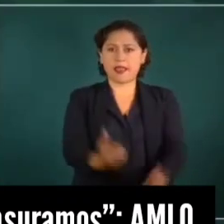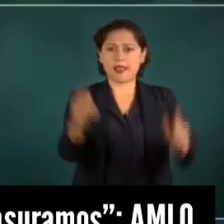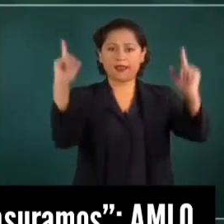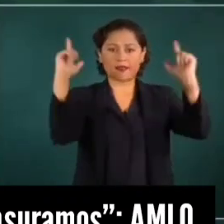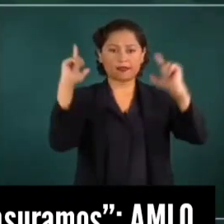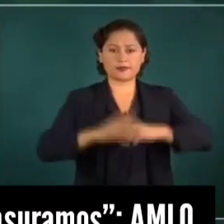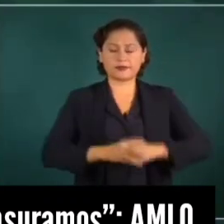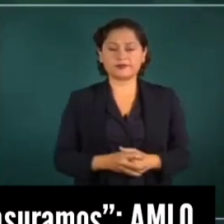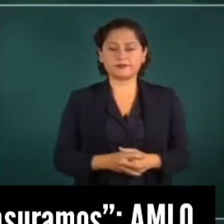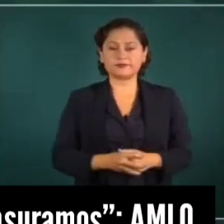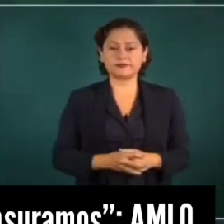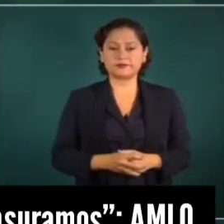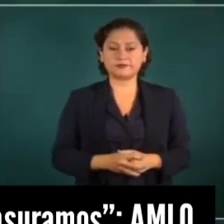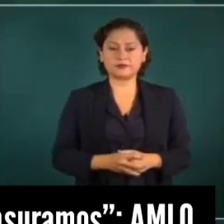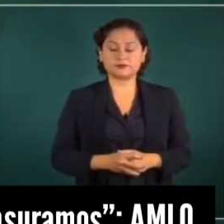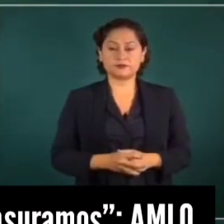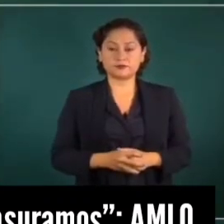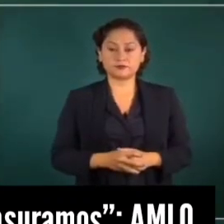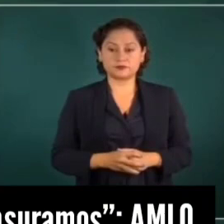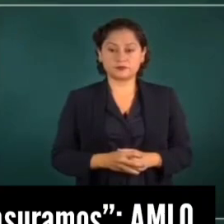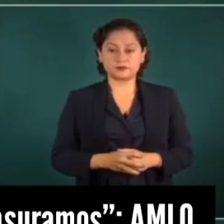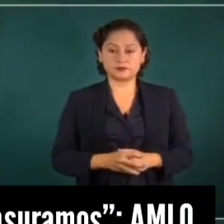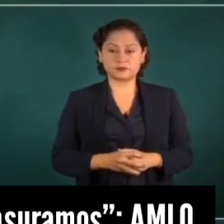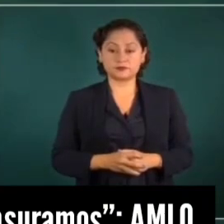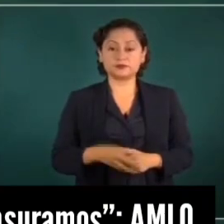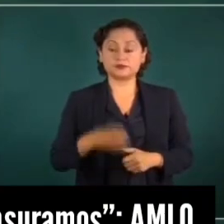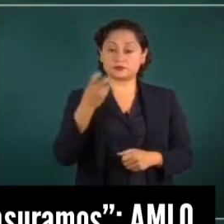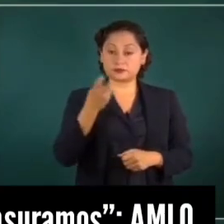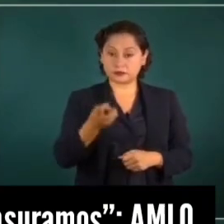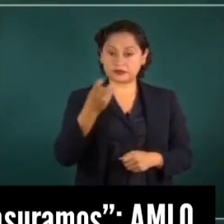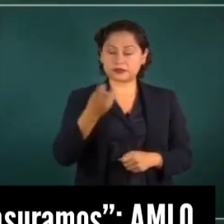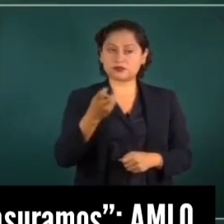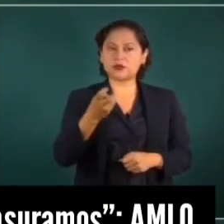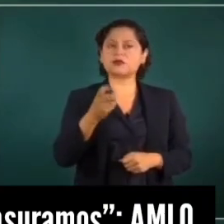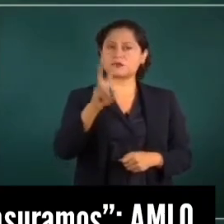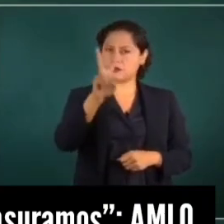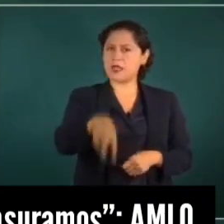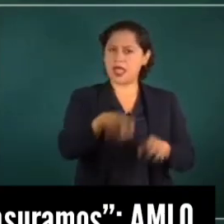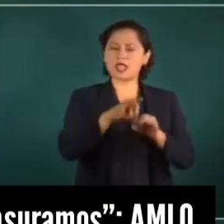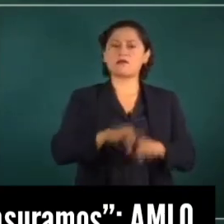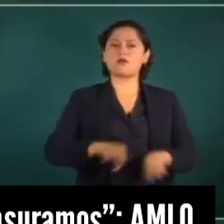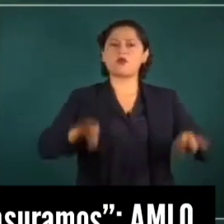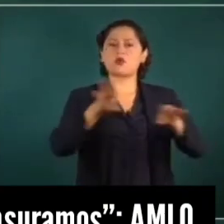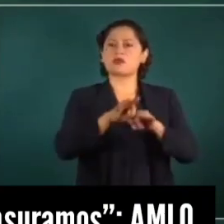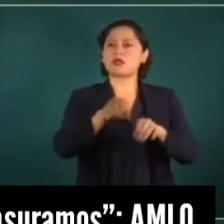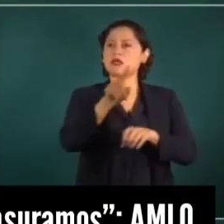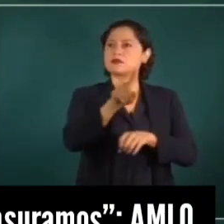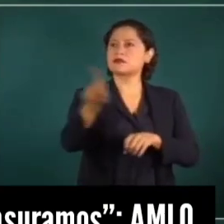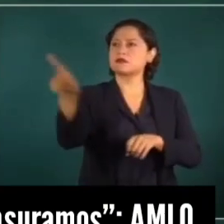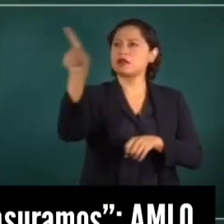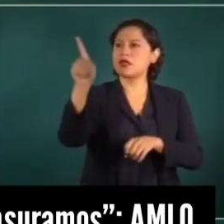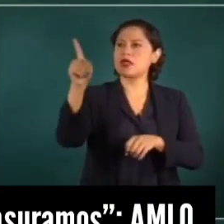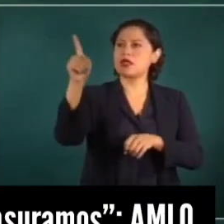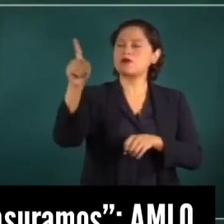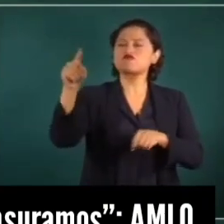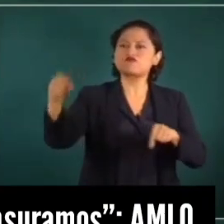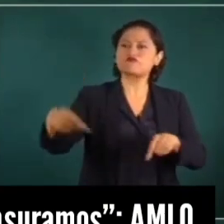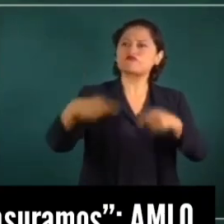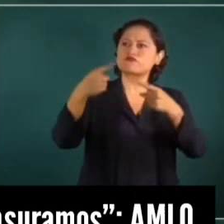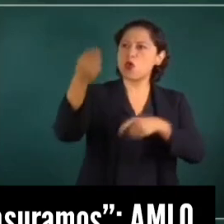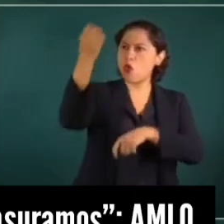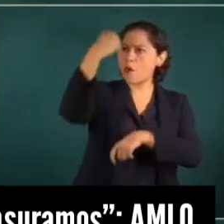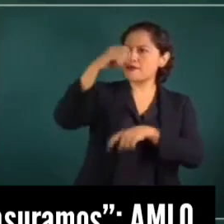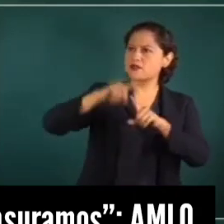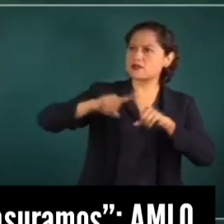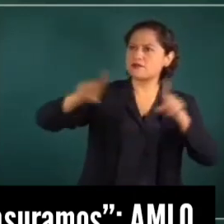Y es importante que exista la oposición, porque ya lo dije, eso es la democracia, son los